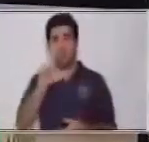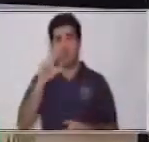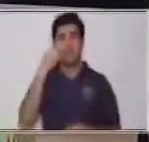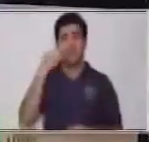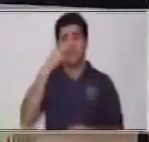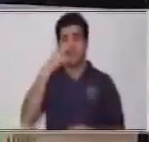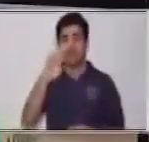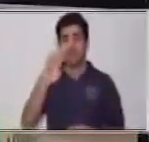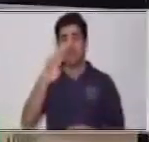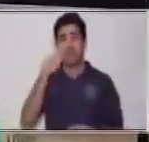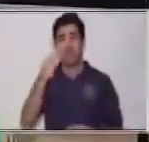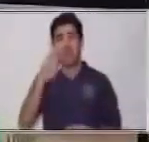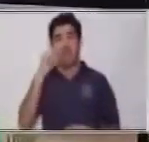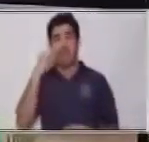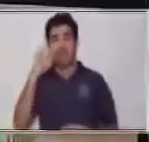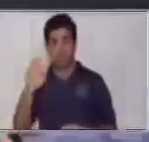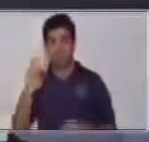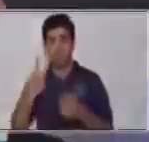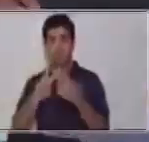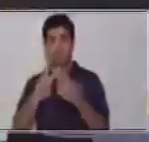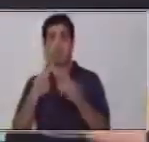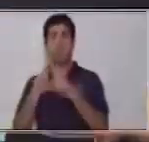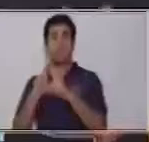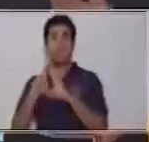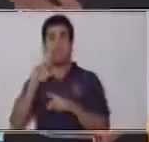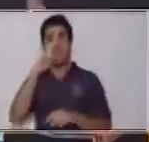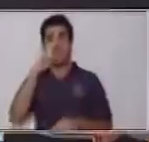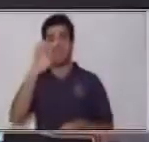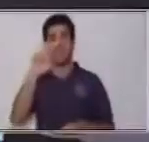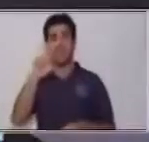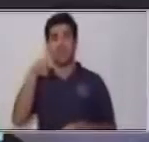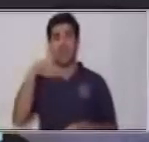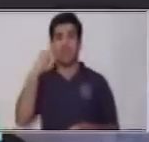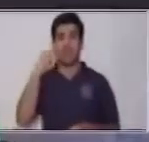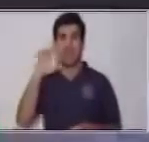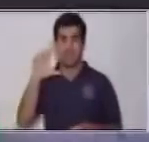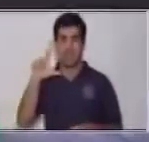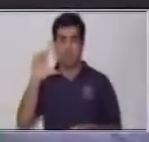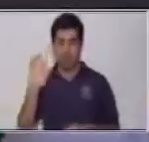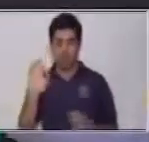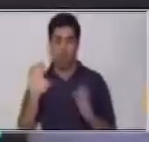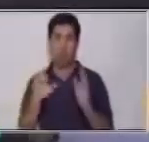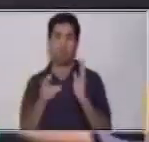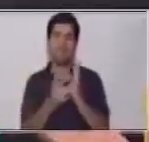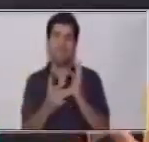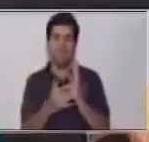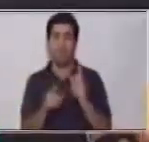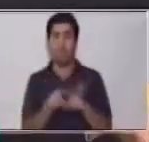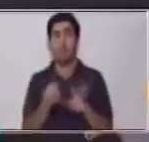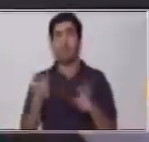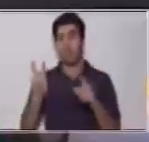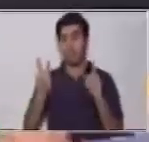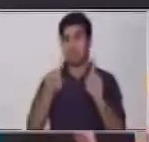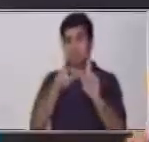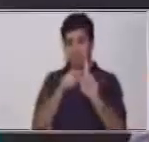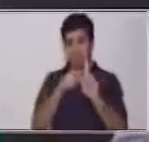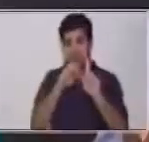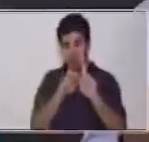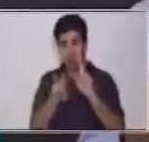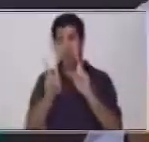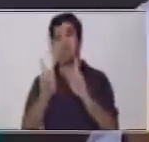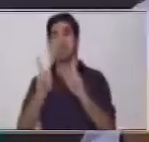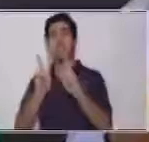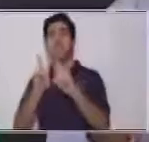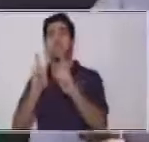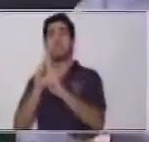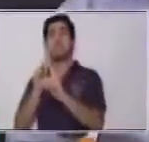literarios y textos técnicos. Lo que el profesor Bielman presentó es un texto técnico, porque